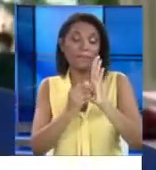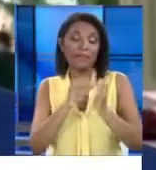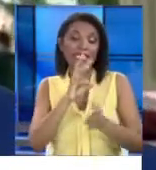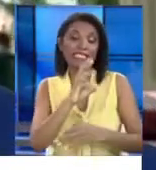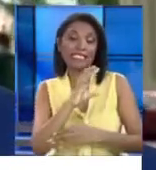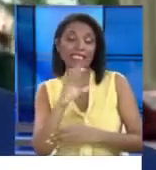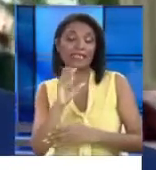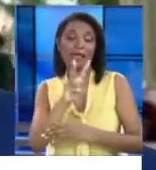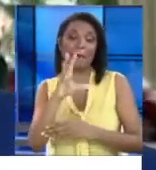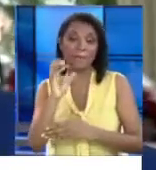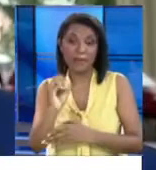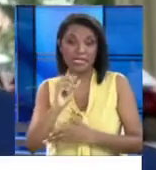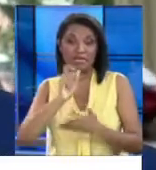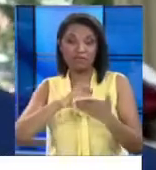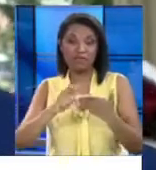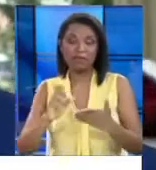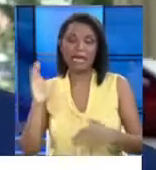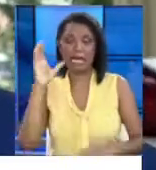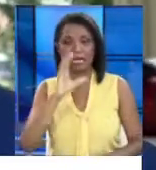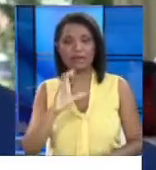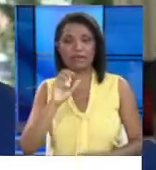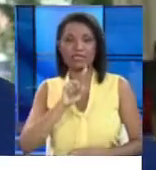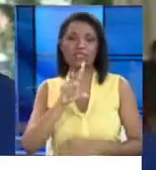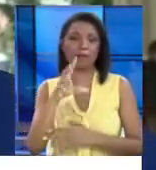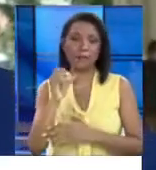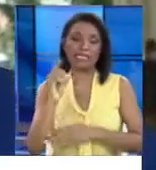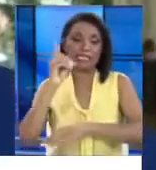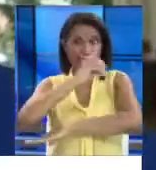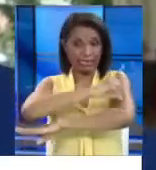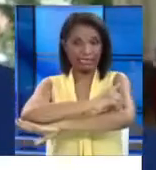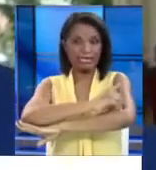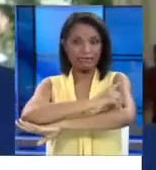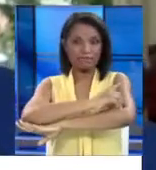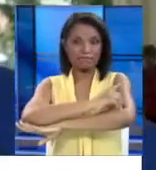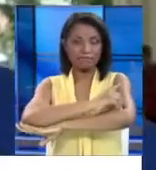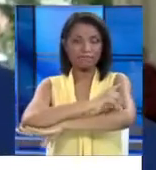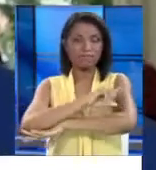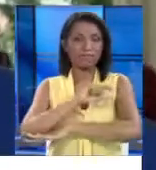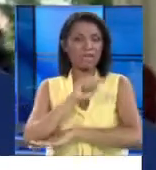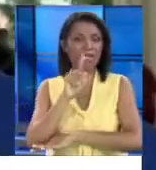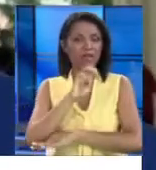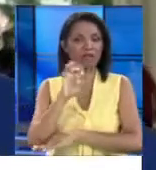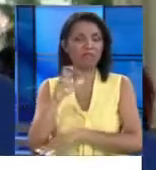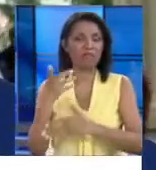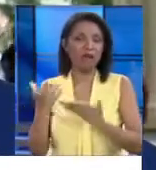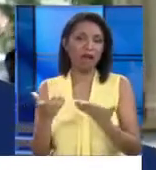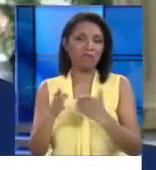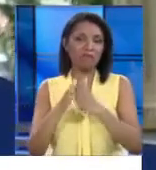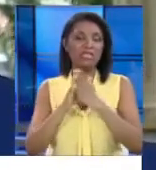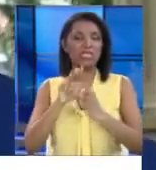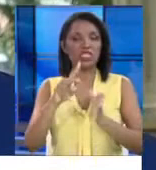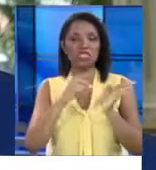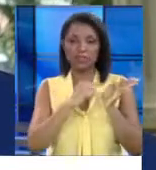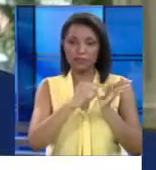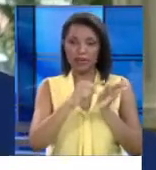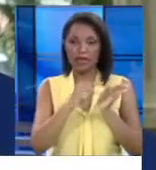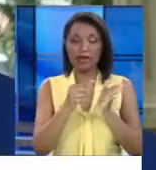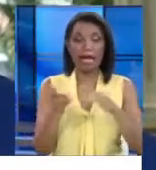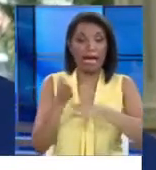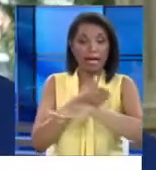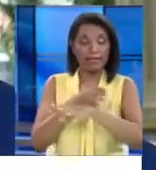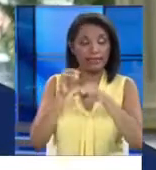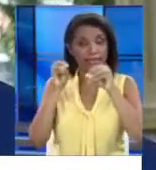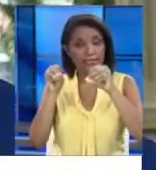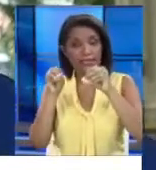198.620 firmas que tenemos que recaudar en 120 días. Y el tribunal lo que pide es un periodo de 2 semanas para capacitar a